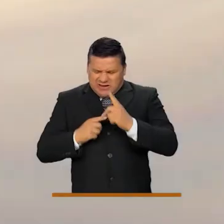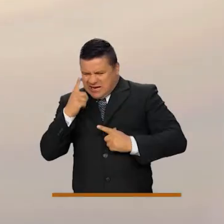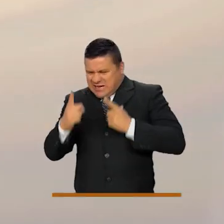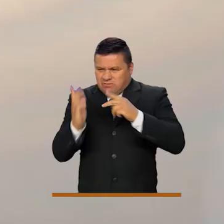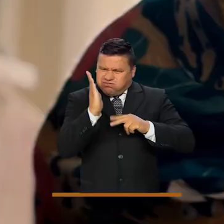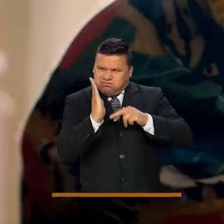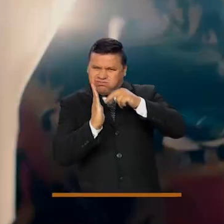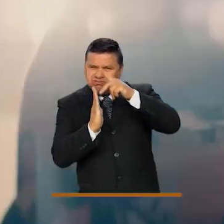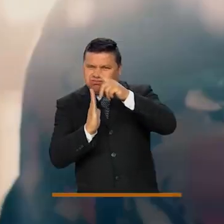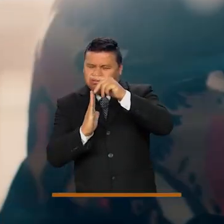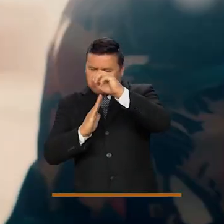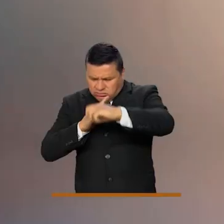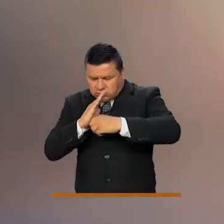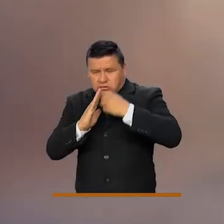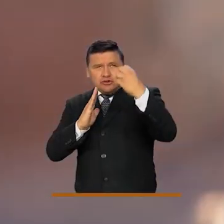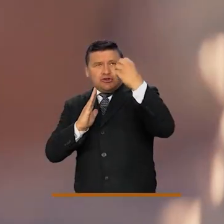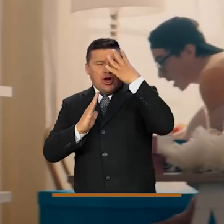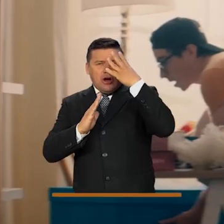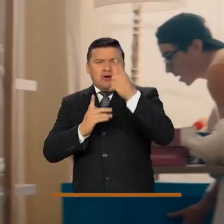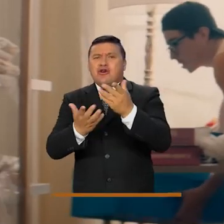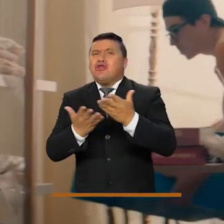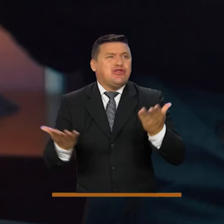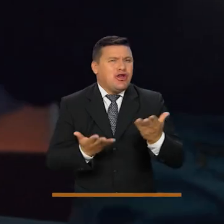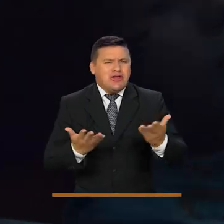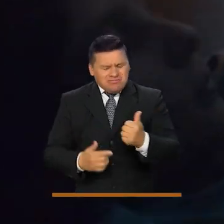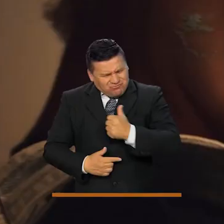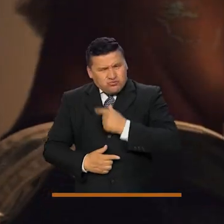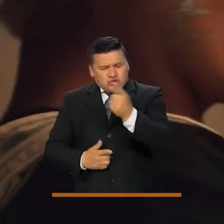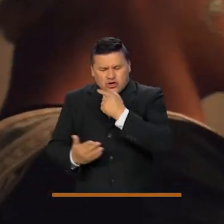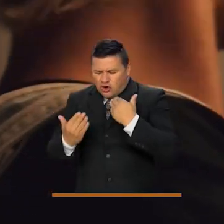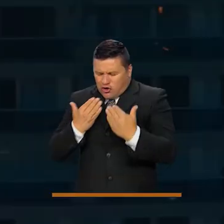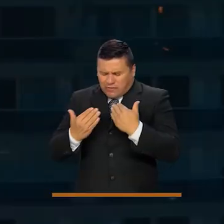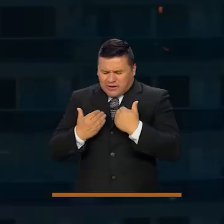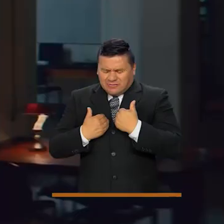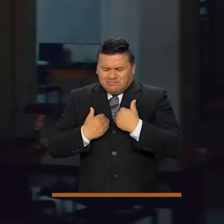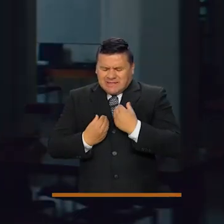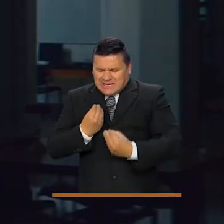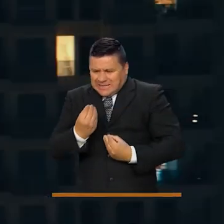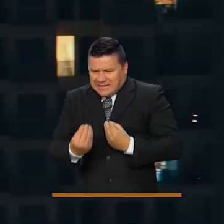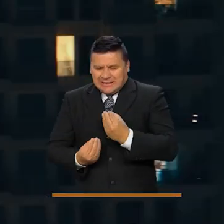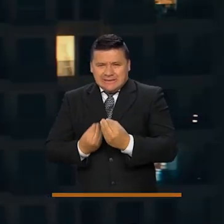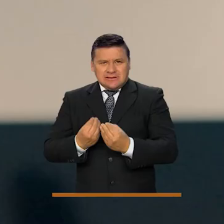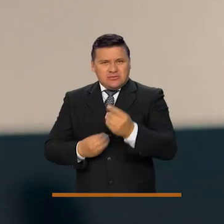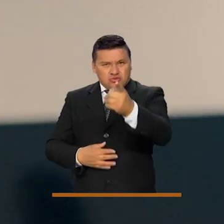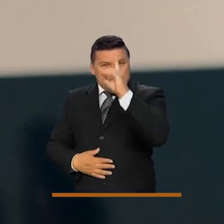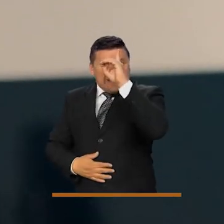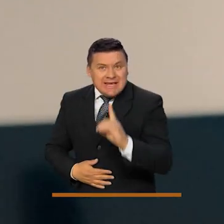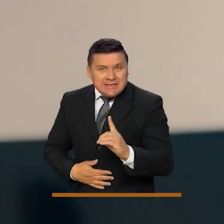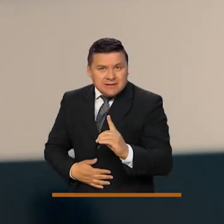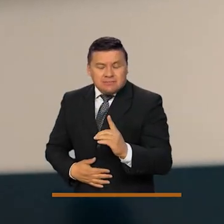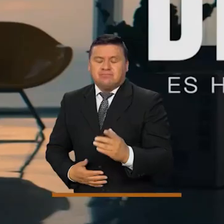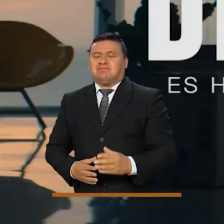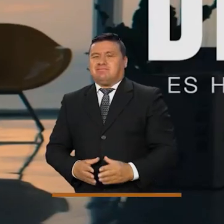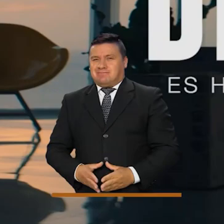escaleras, a dejar entrar tu propio sol. Estés donde estés, confía en ti. Hagas lo que hagas,